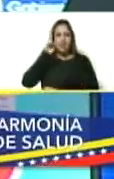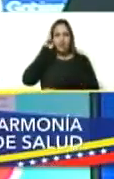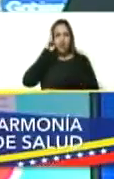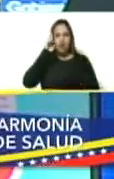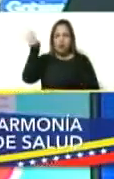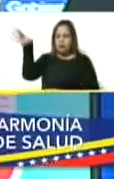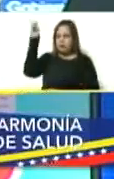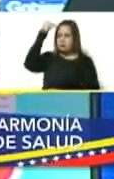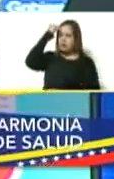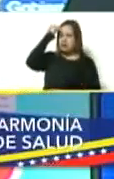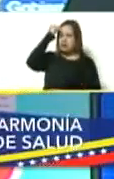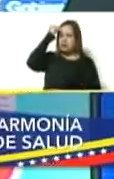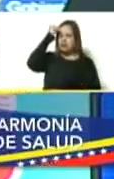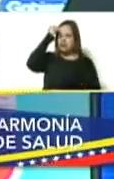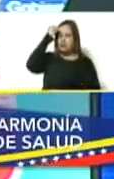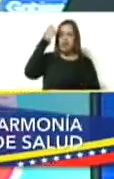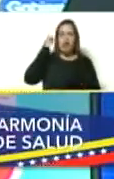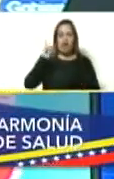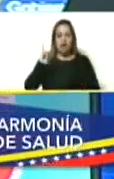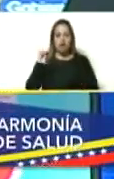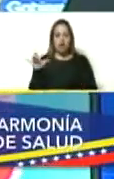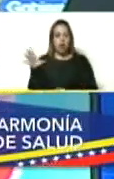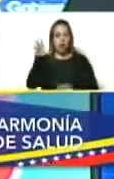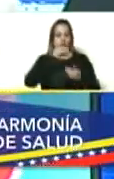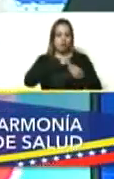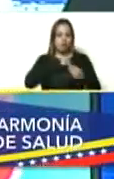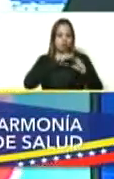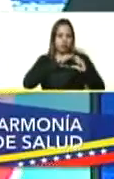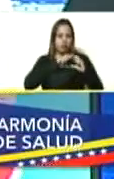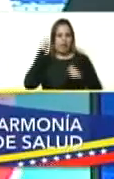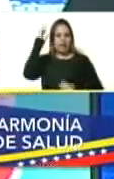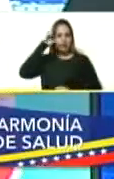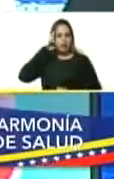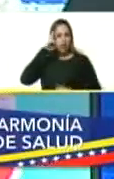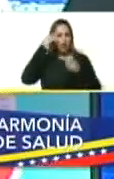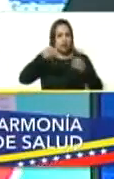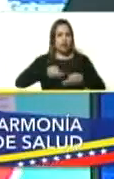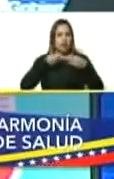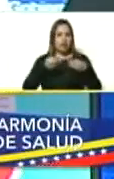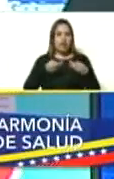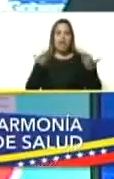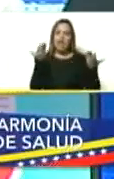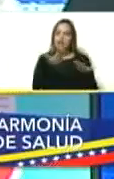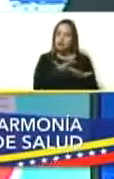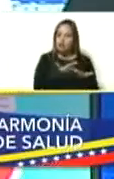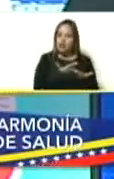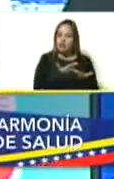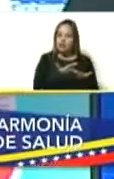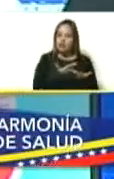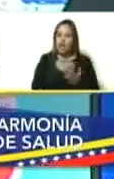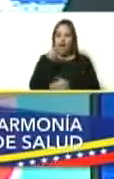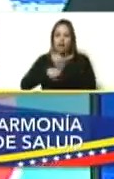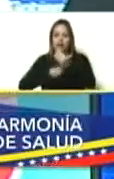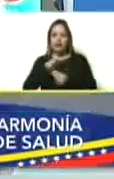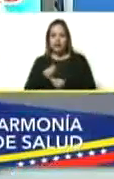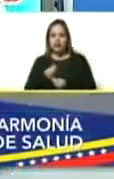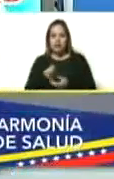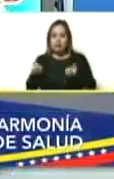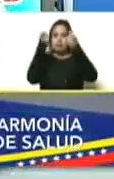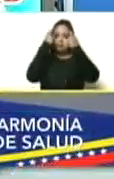mente, llévense esa reflexión en su corazón. Siempre estudiar, forjar,